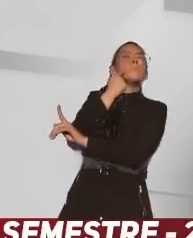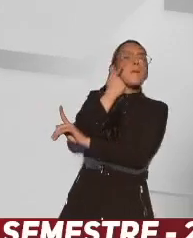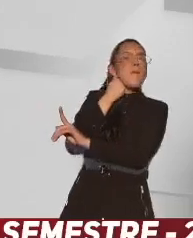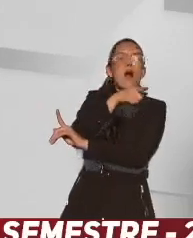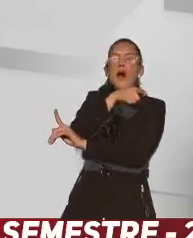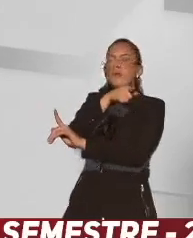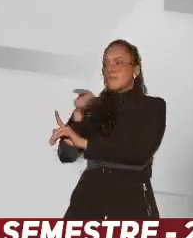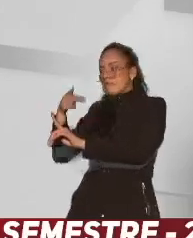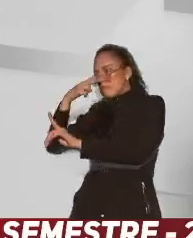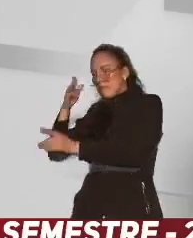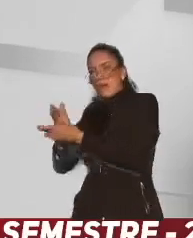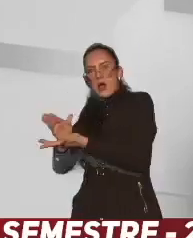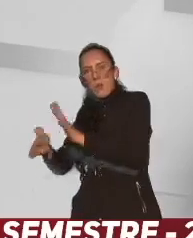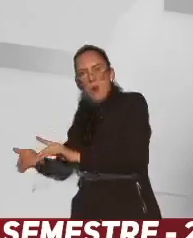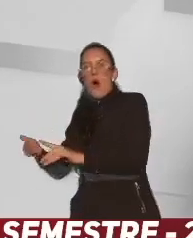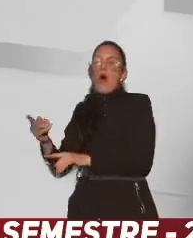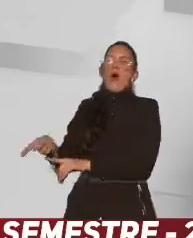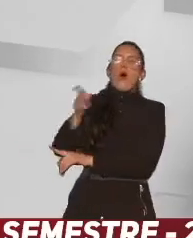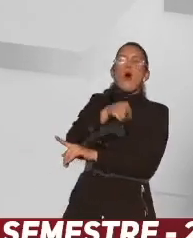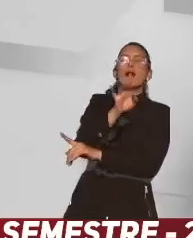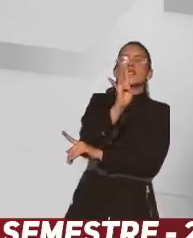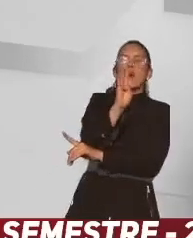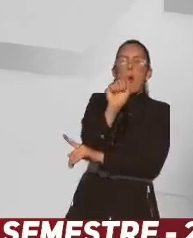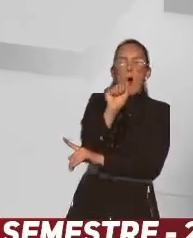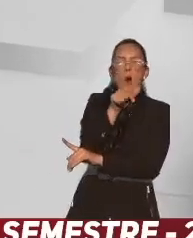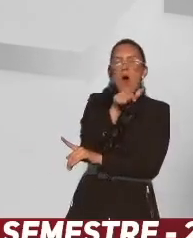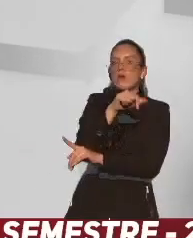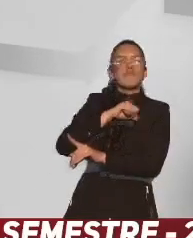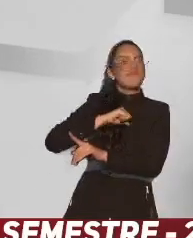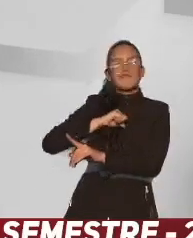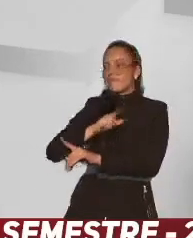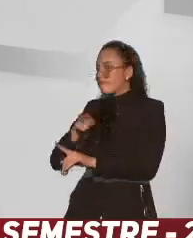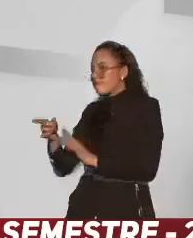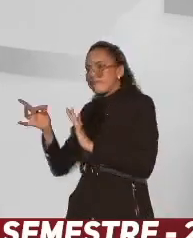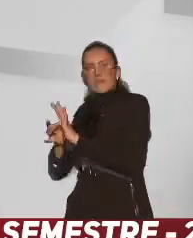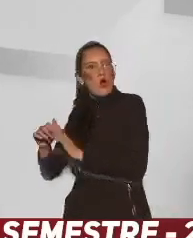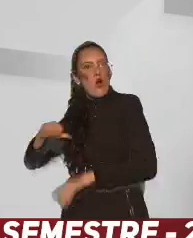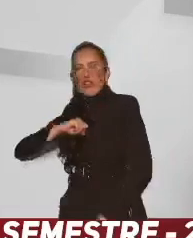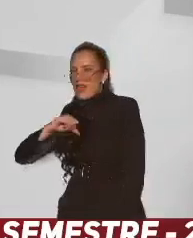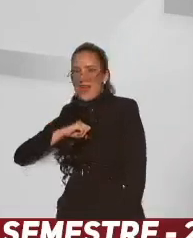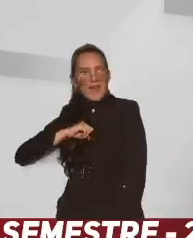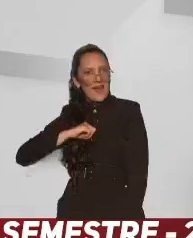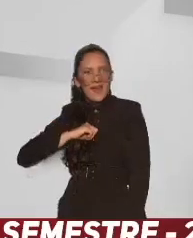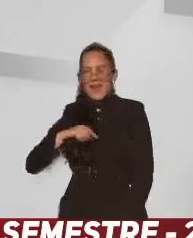esposo. Hoy unos hijos no tienen un padre.